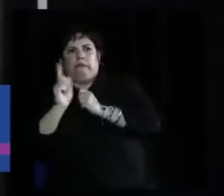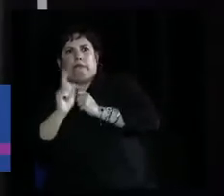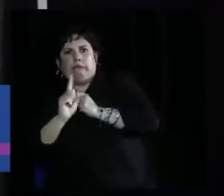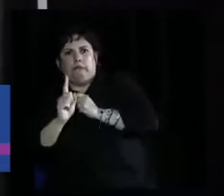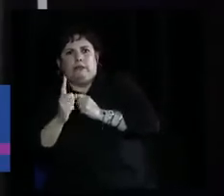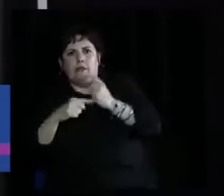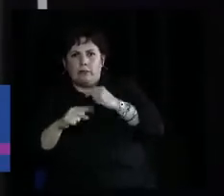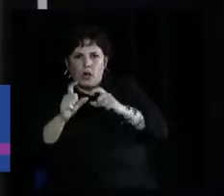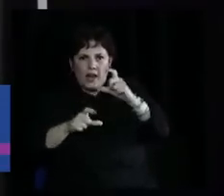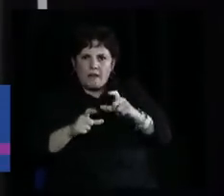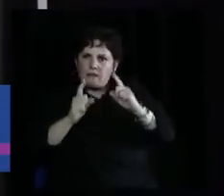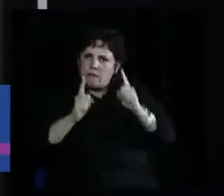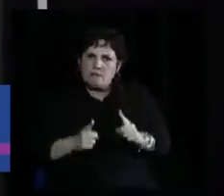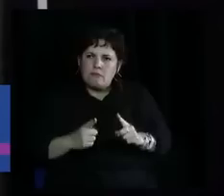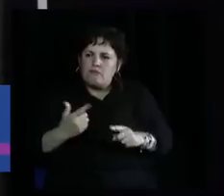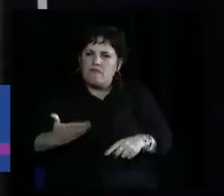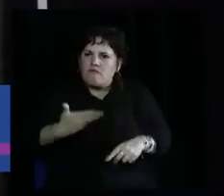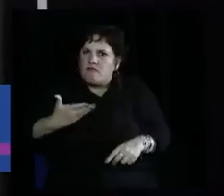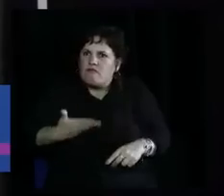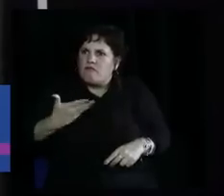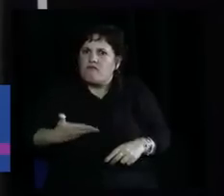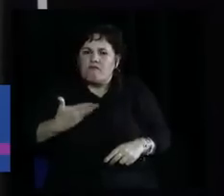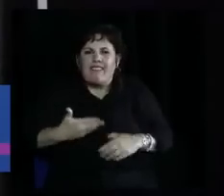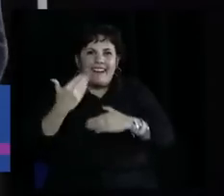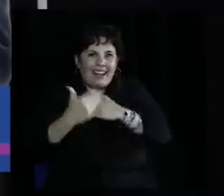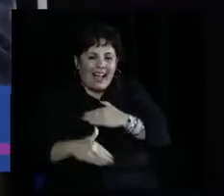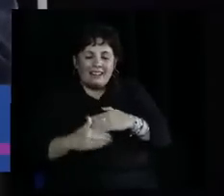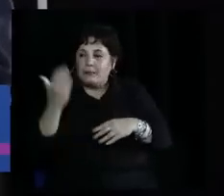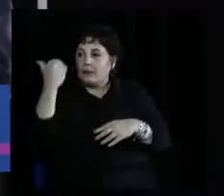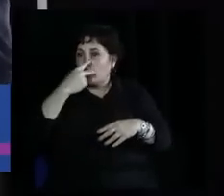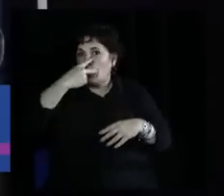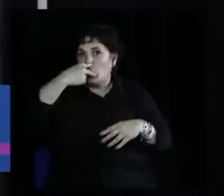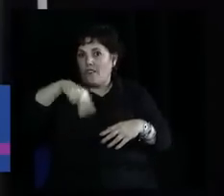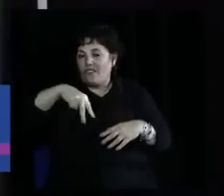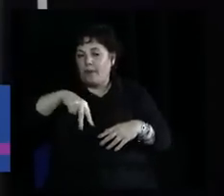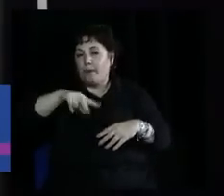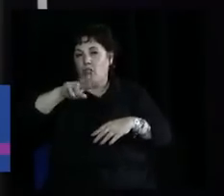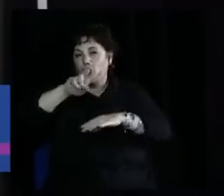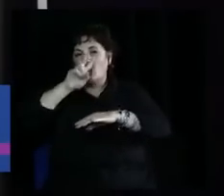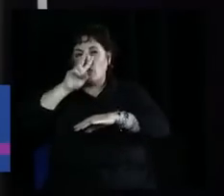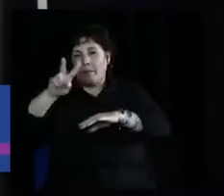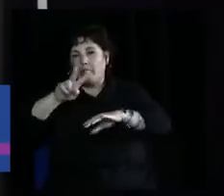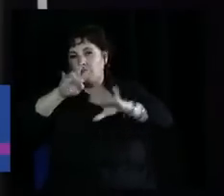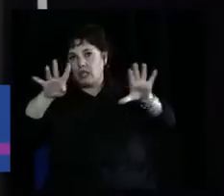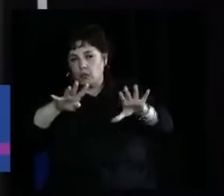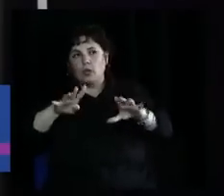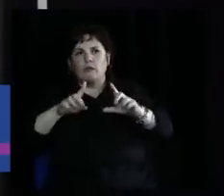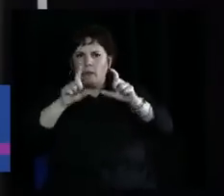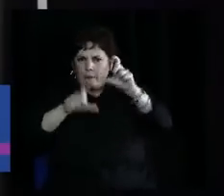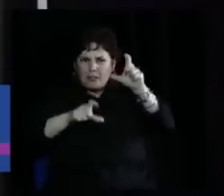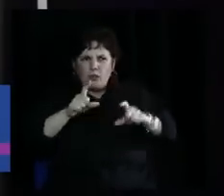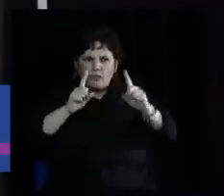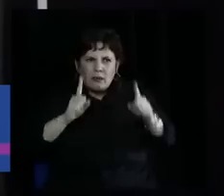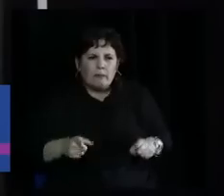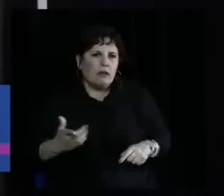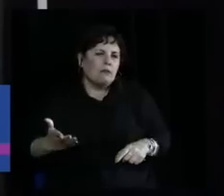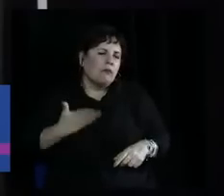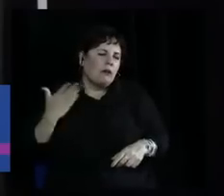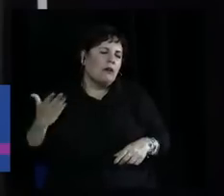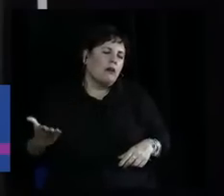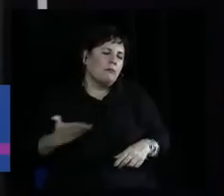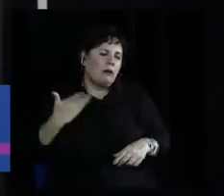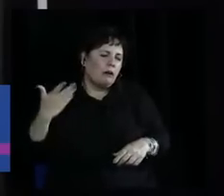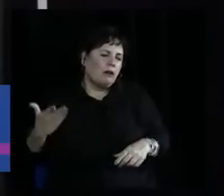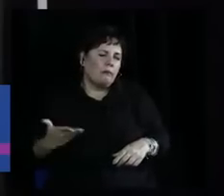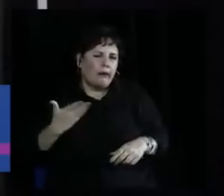gente sigue en la calle. Y tú decías, en noviembre de 2019, Colombia estaba en la calle, sí, terminó el año